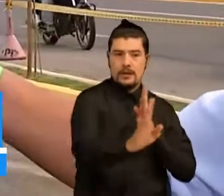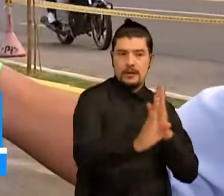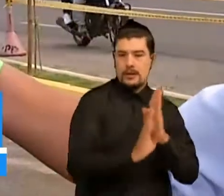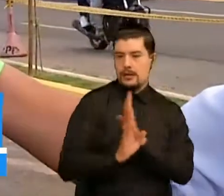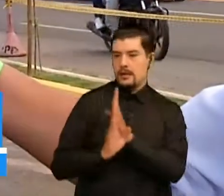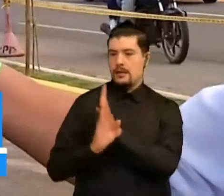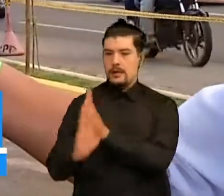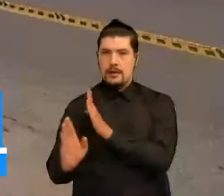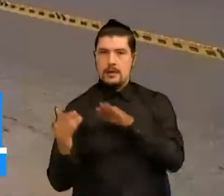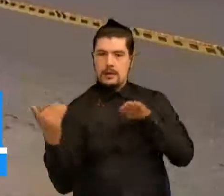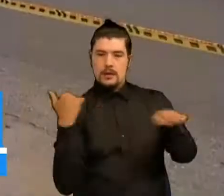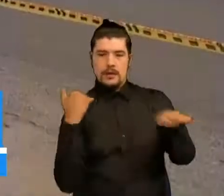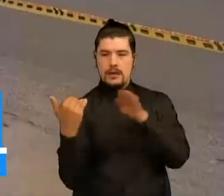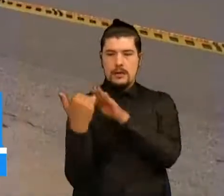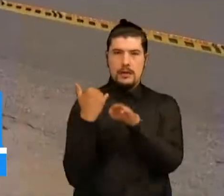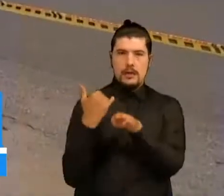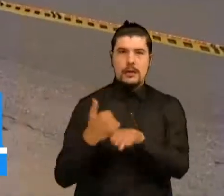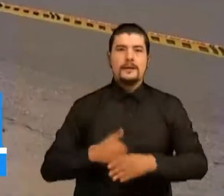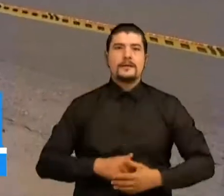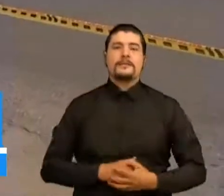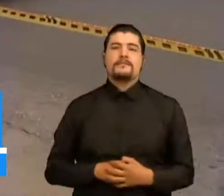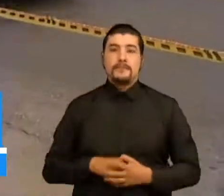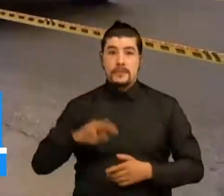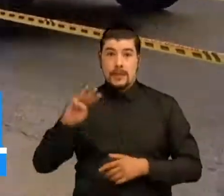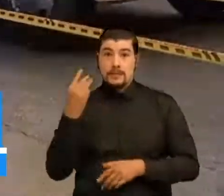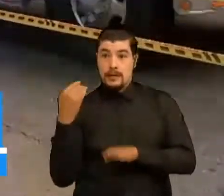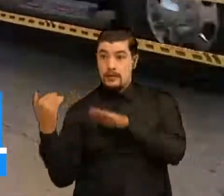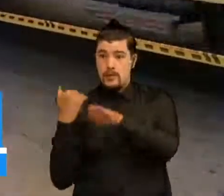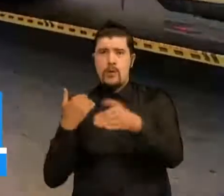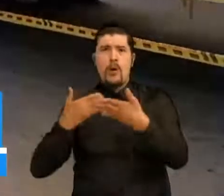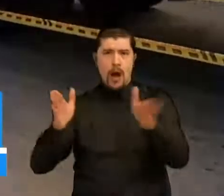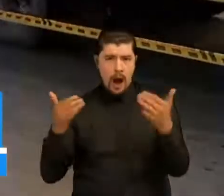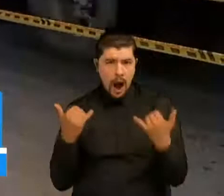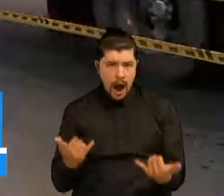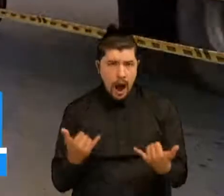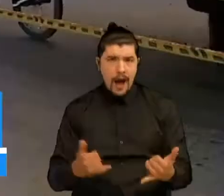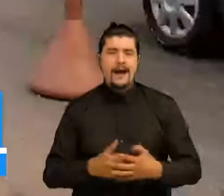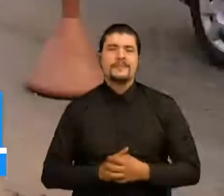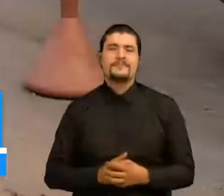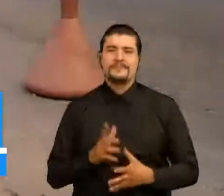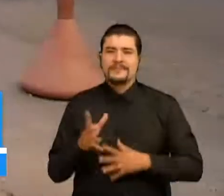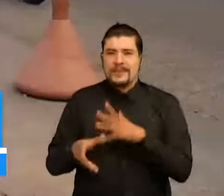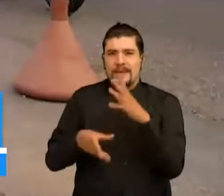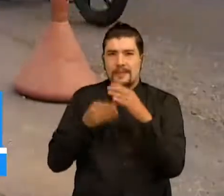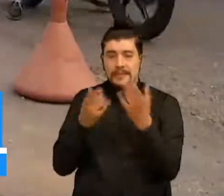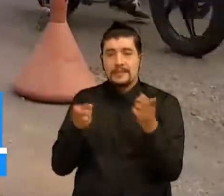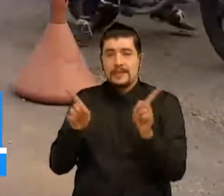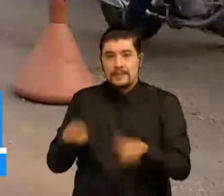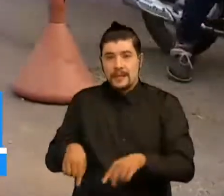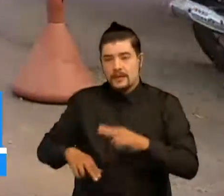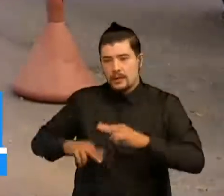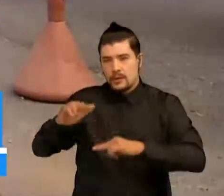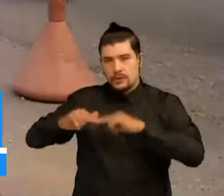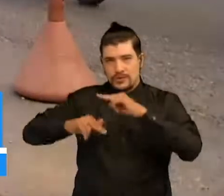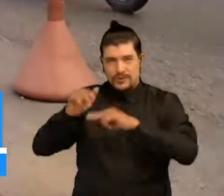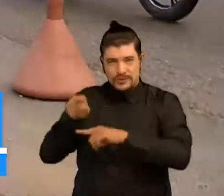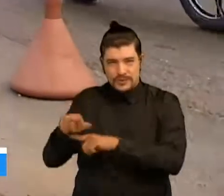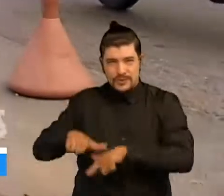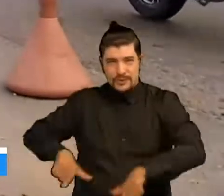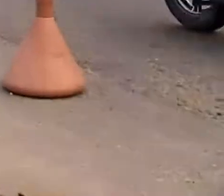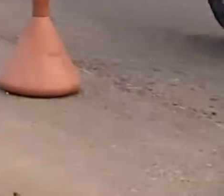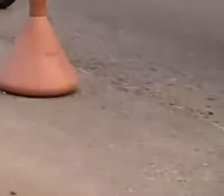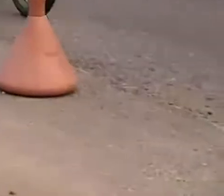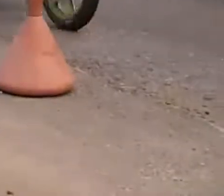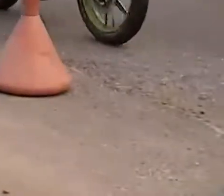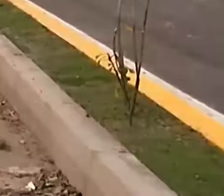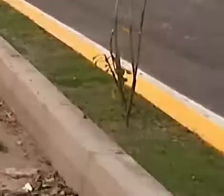el separador de la autopista este tercer carril ya se encuentra en funcionamiento y desde hoy también se iniciaron las obras de cierre del separador en el sector